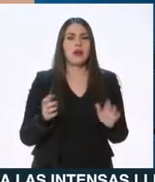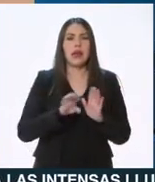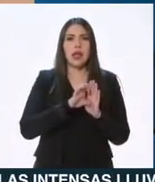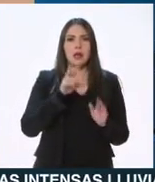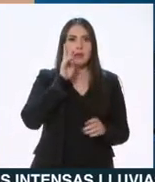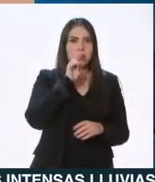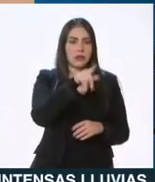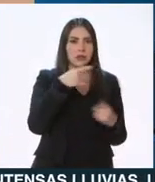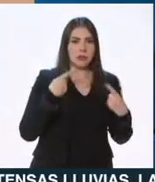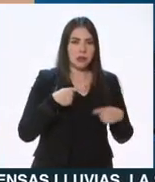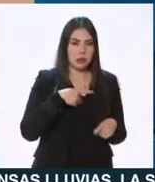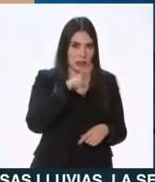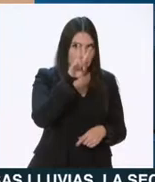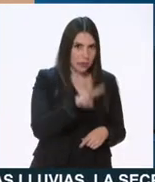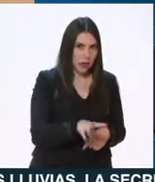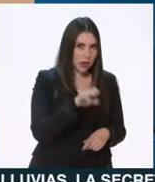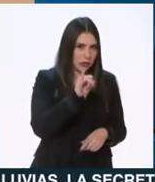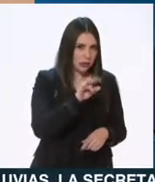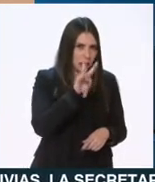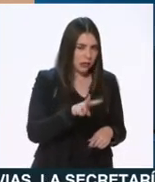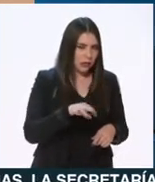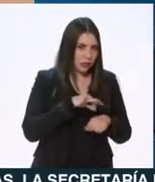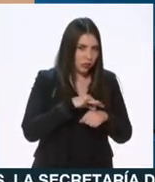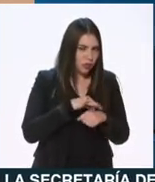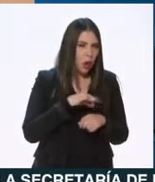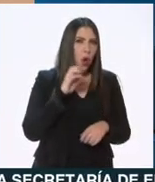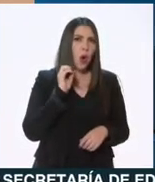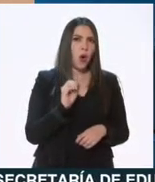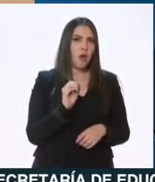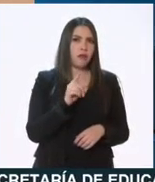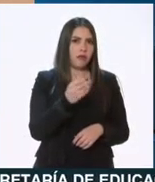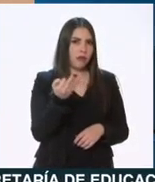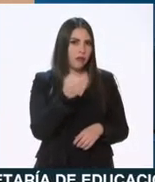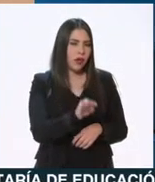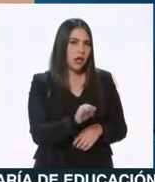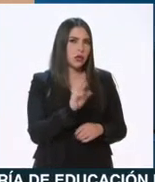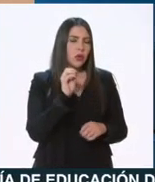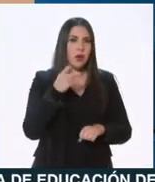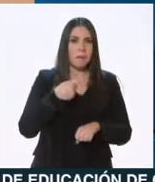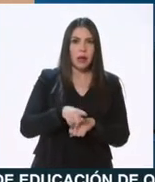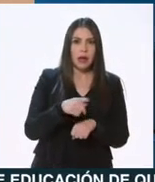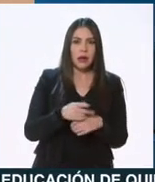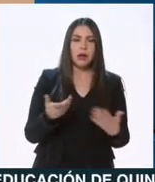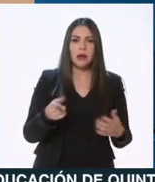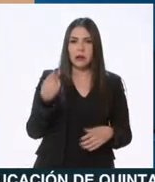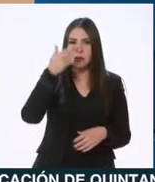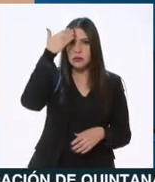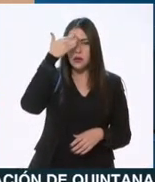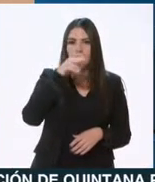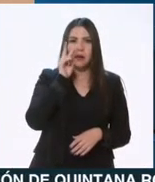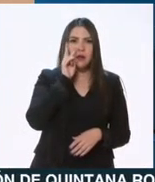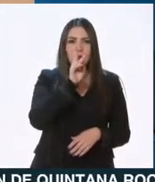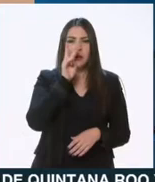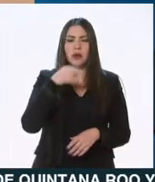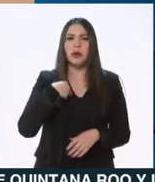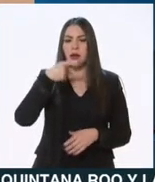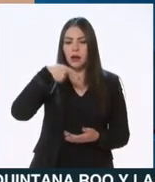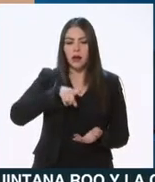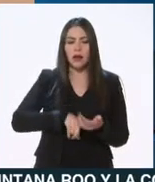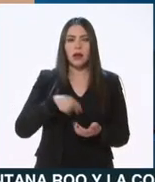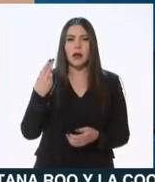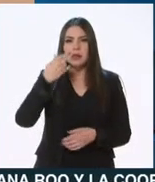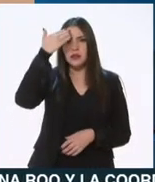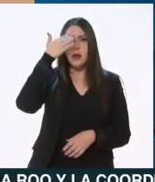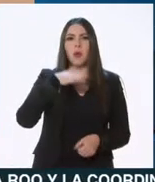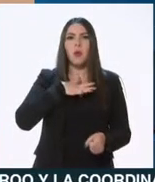peligro, son reales, son seguras, y entonces yo a partir de ello tener las herramientas necesarias, la información necesaria para